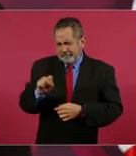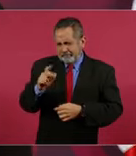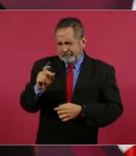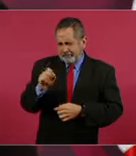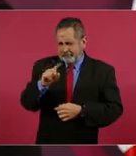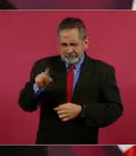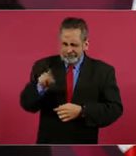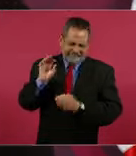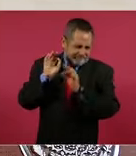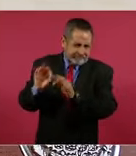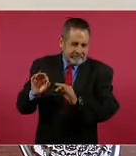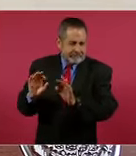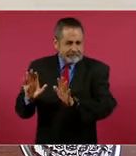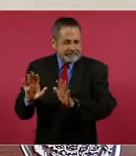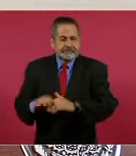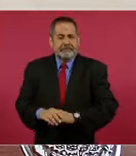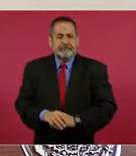Si